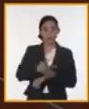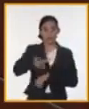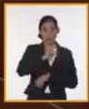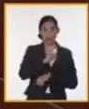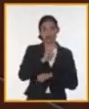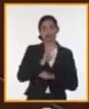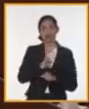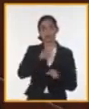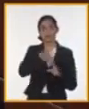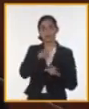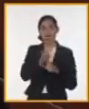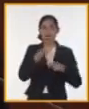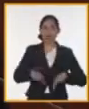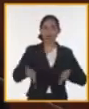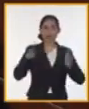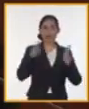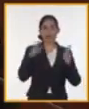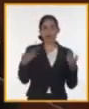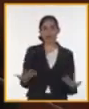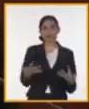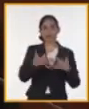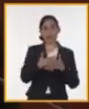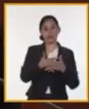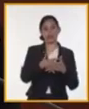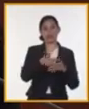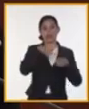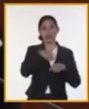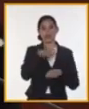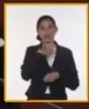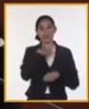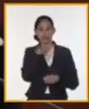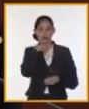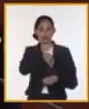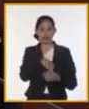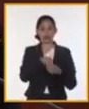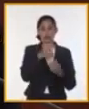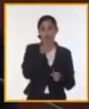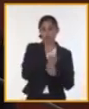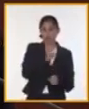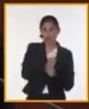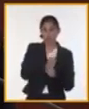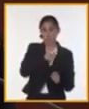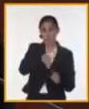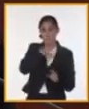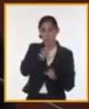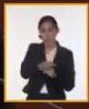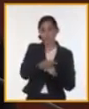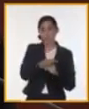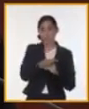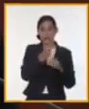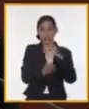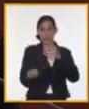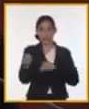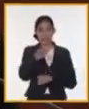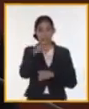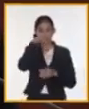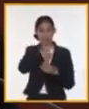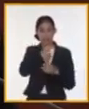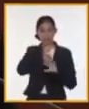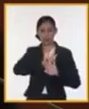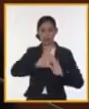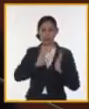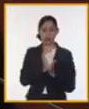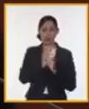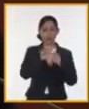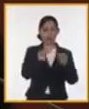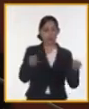la realización del registro. Aquí estamos trabajando de conjunto con el Ministerio del Interior, es decir, todo el sistema de